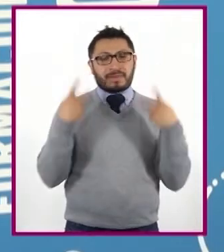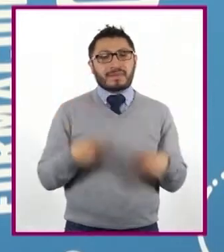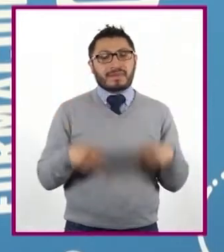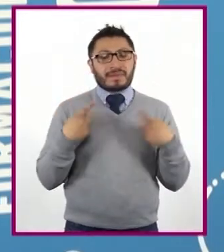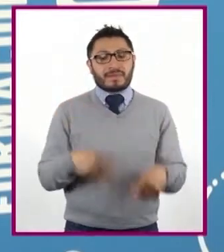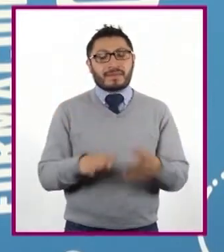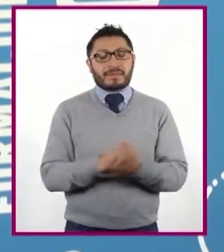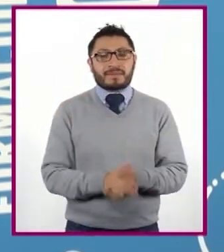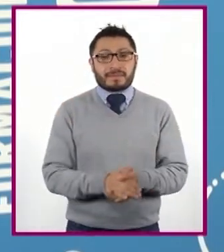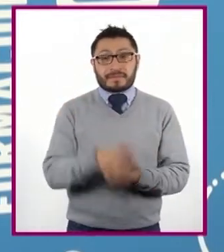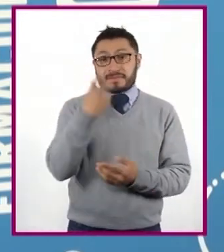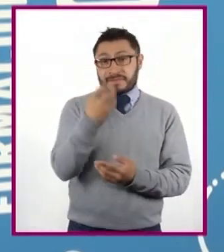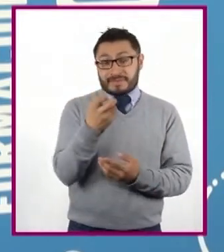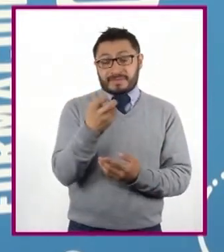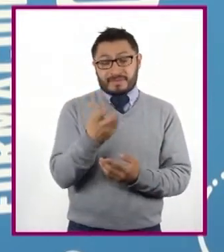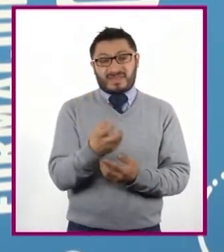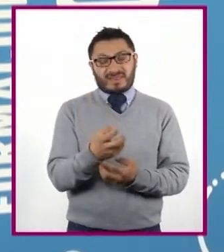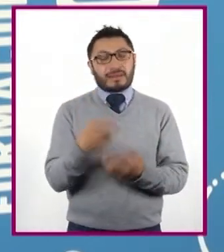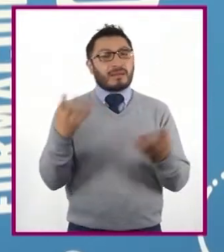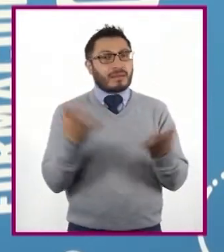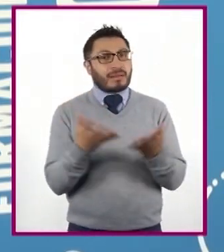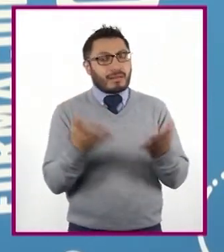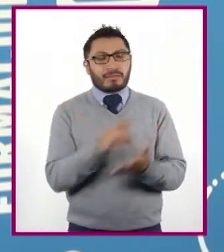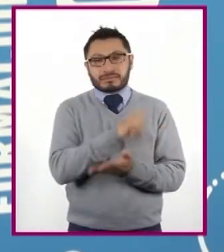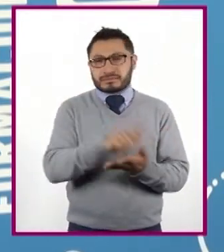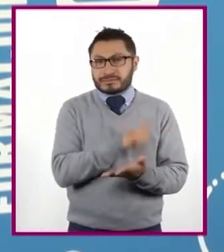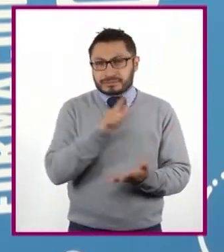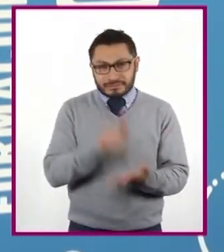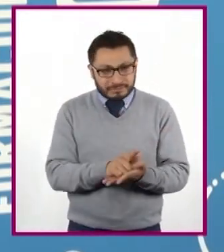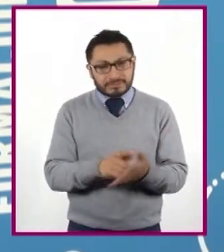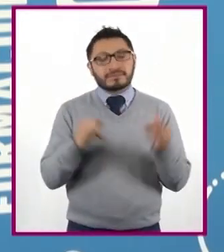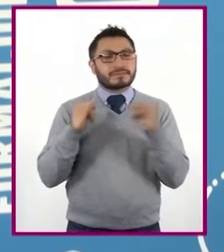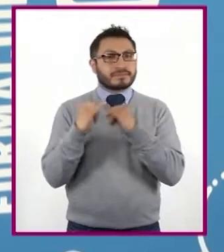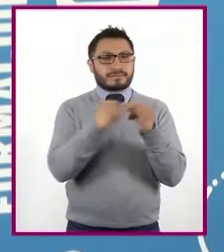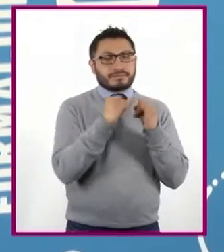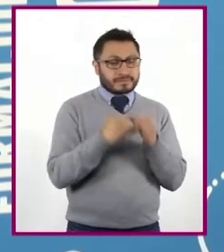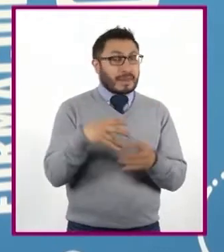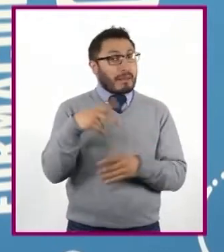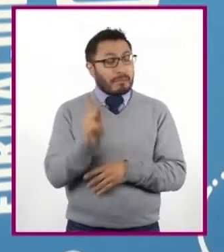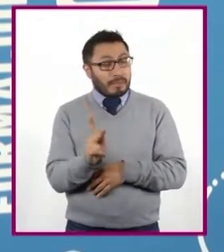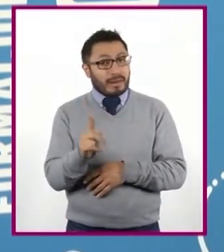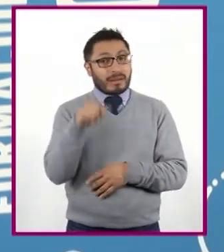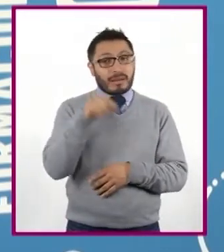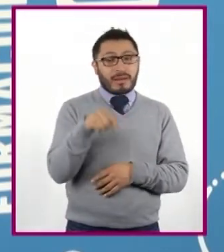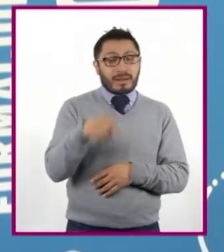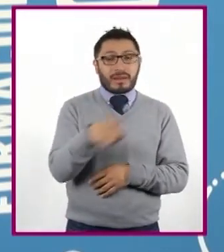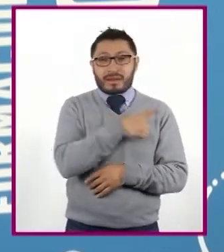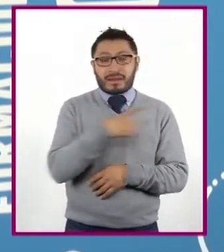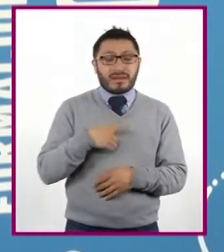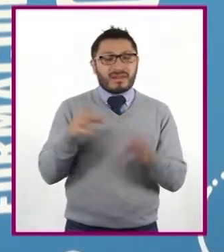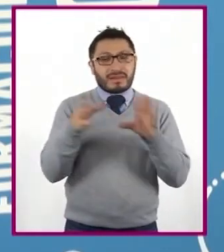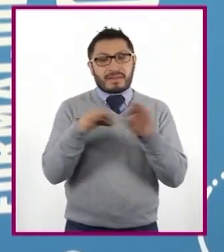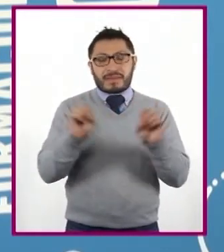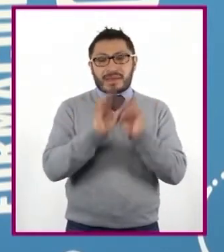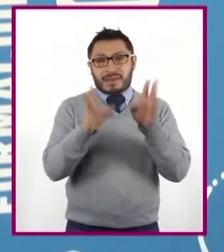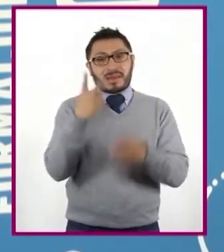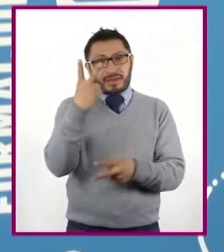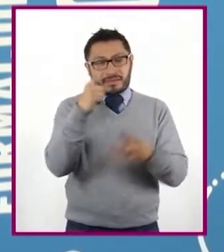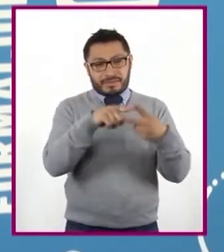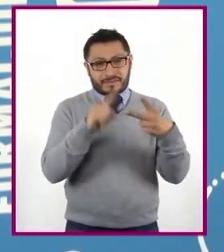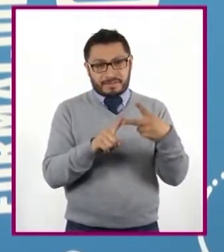personas. Para ello, se generan leyes e instituciones, pero aquí debemos aclarar dos